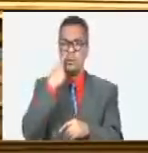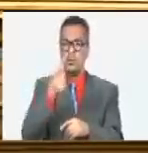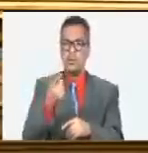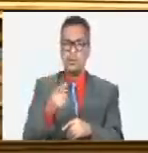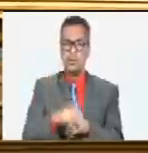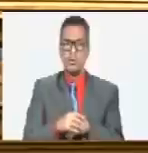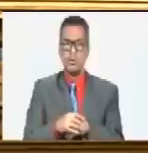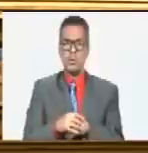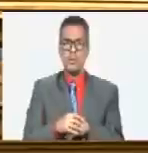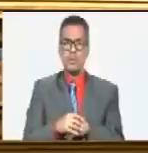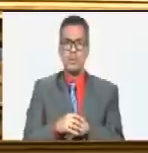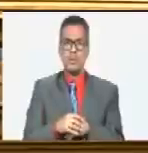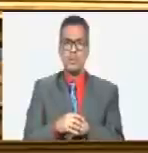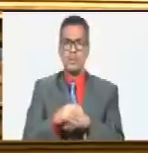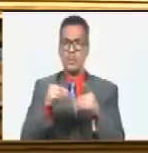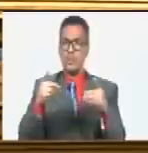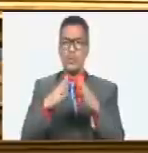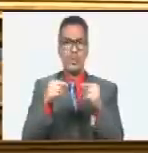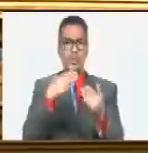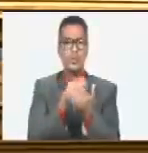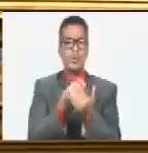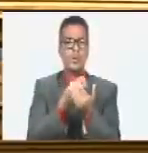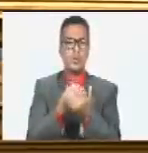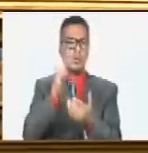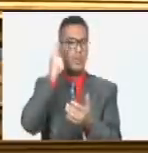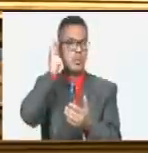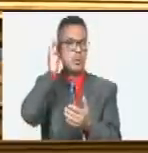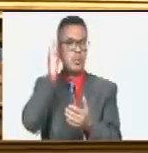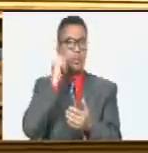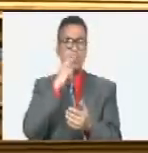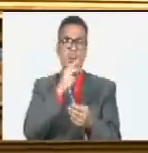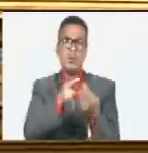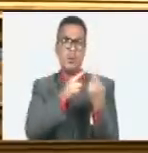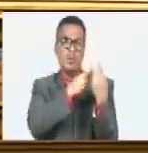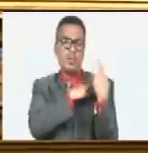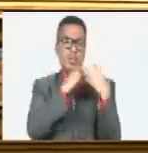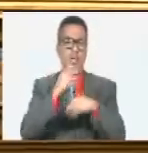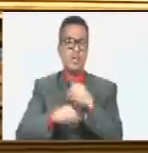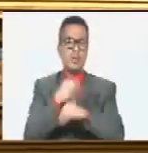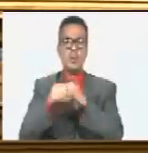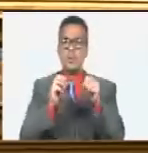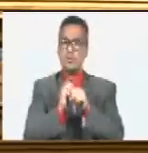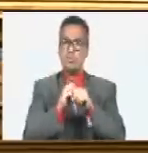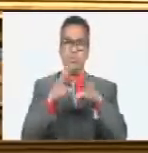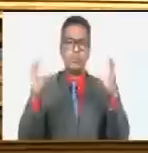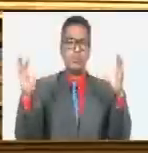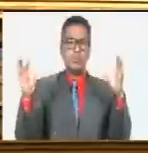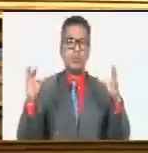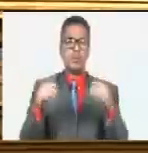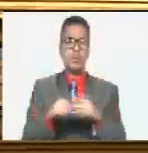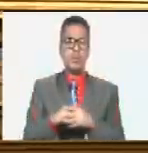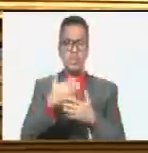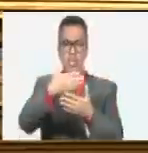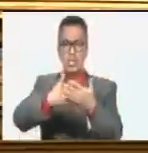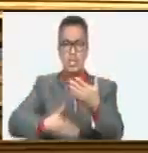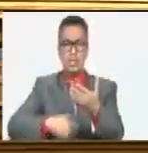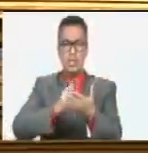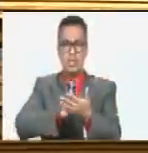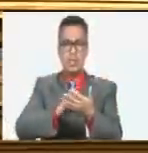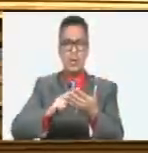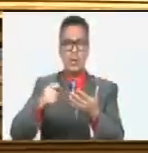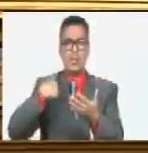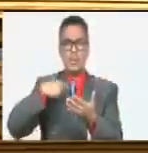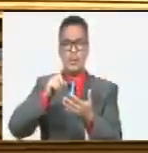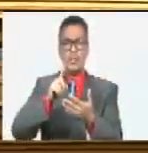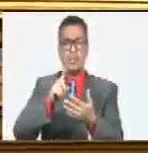Las honorables testigas que estaban allí se encargaron de hacerlo desaparecer para que en el acta apareciera tantos votos